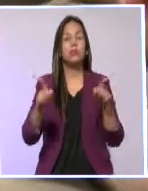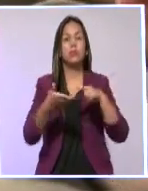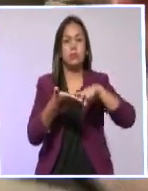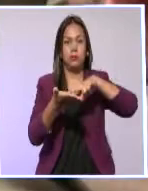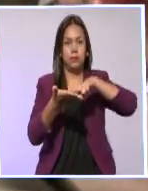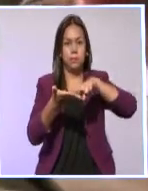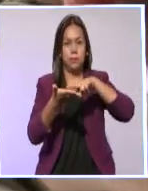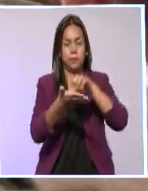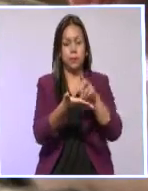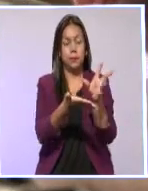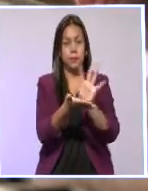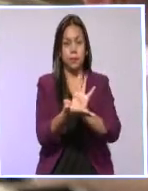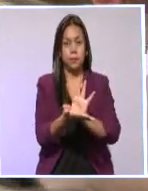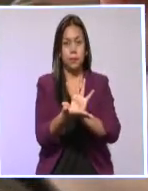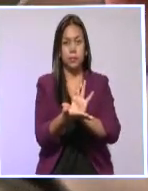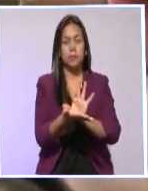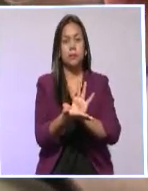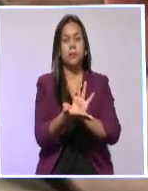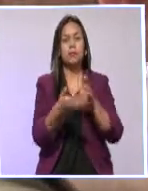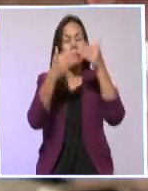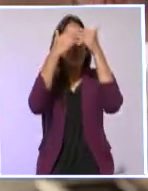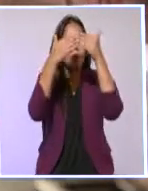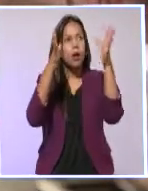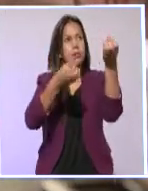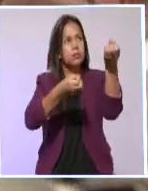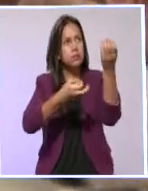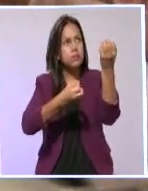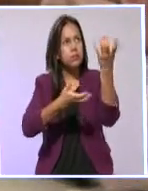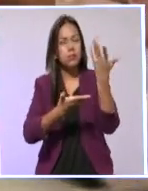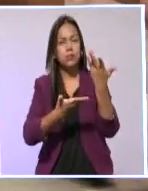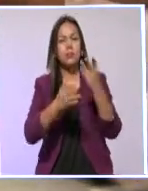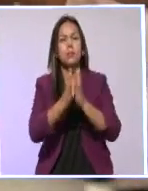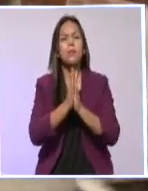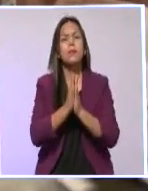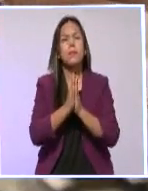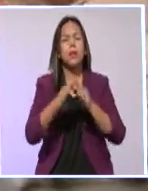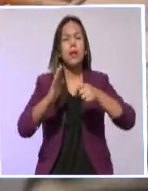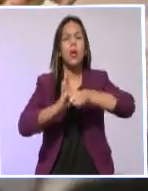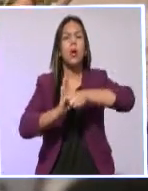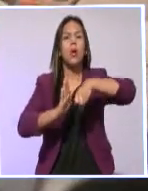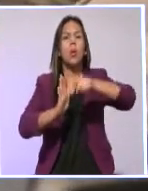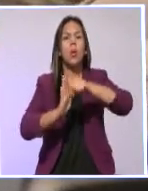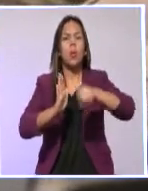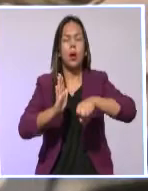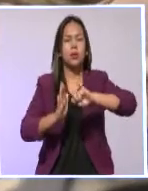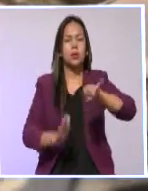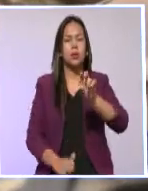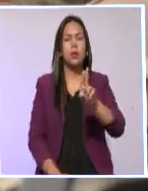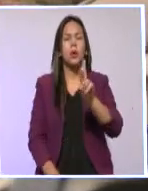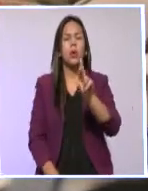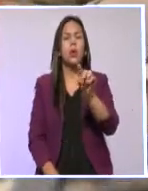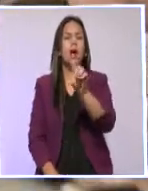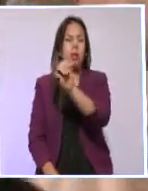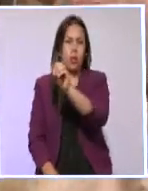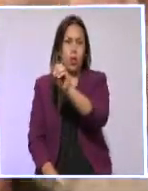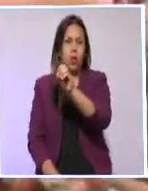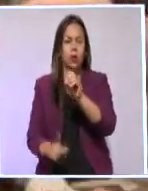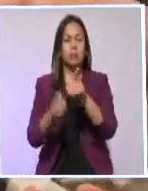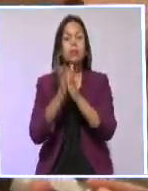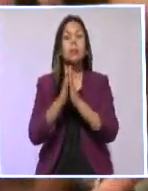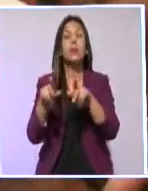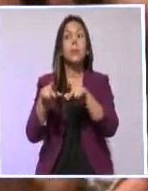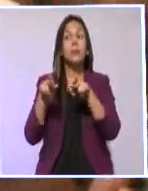Pleno de la Asamblea para conocer la solicitud del juez Jurado respecto de la autorización